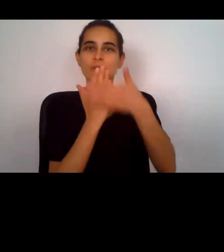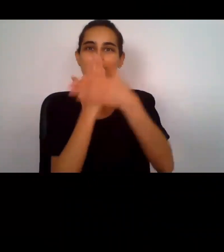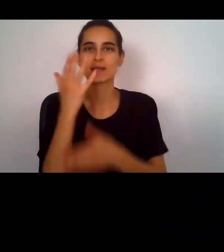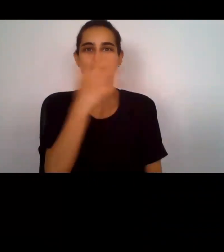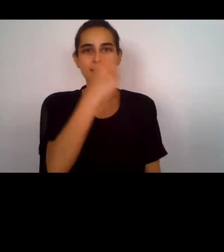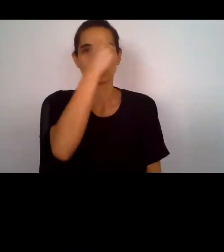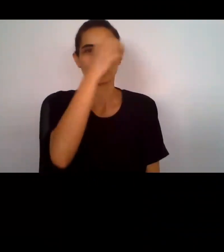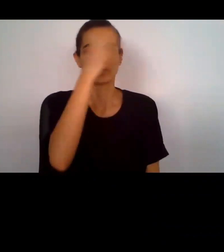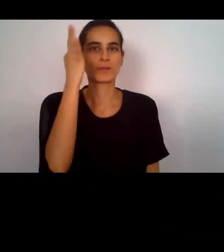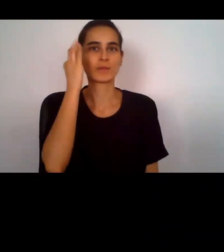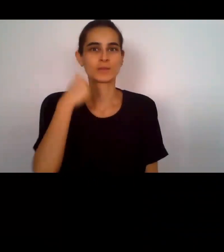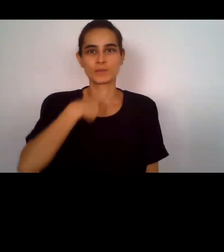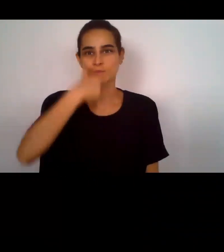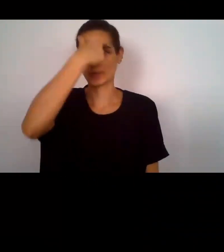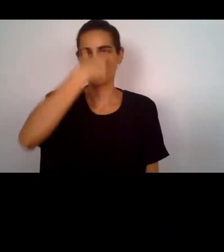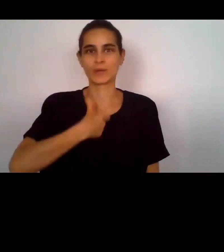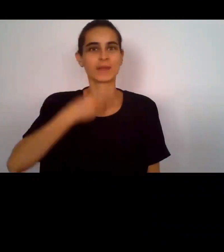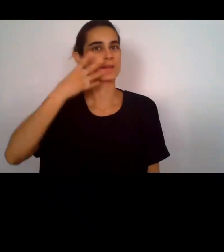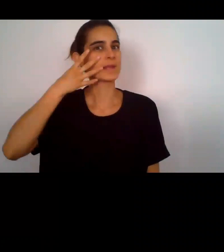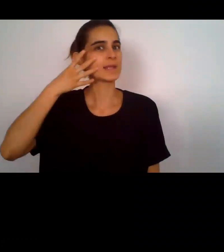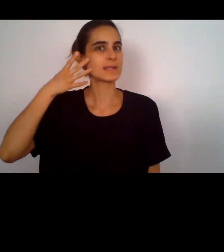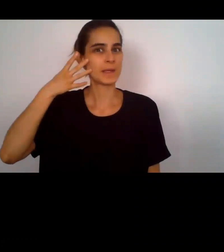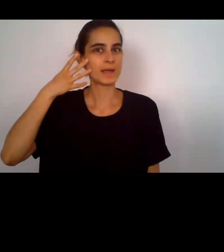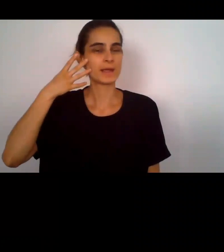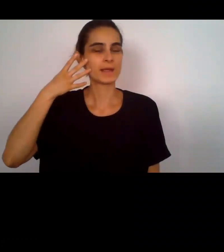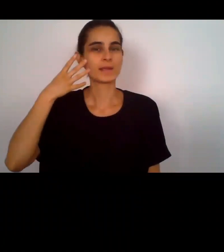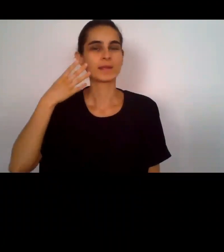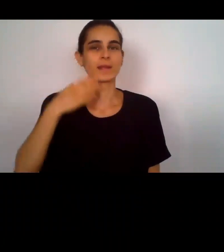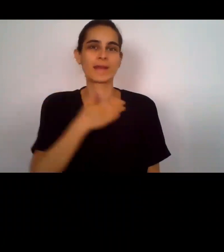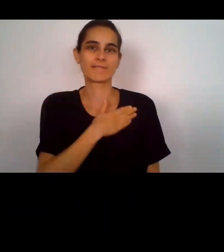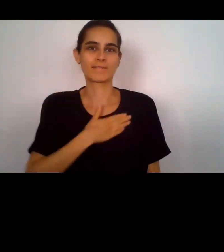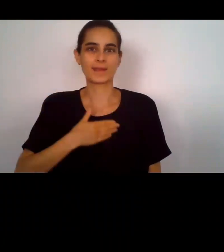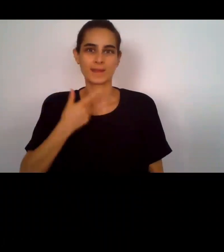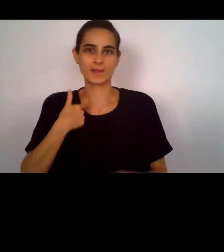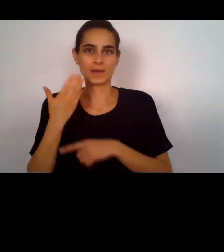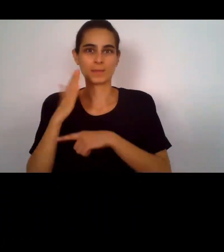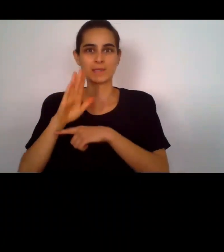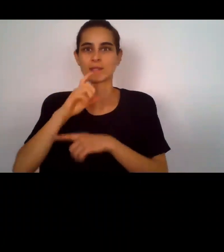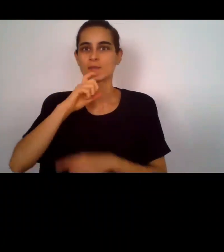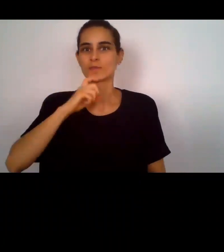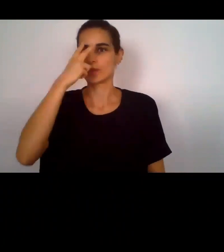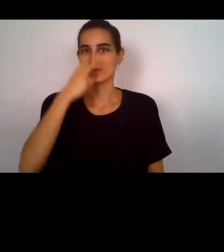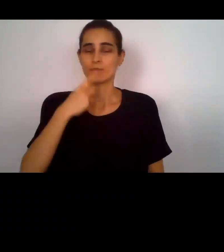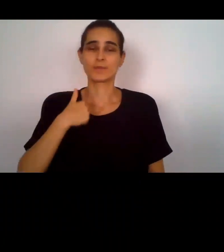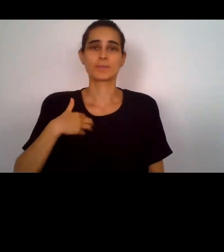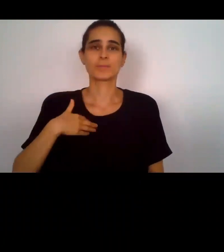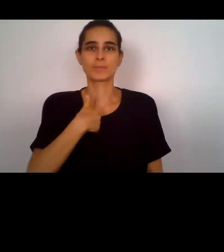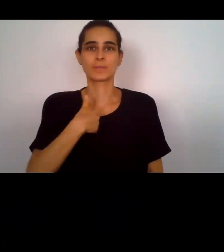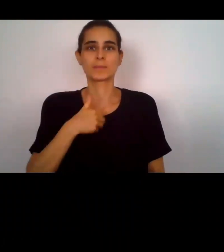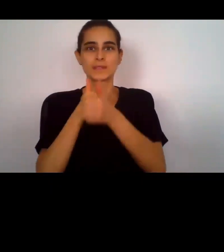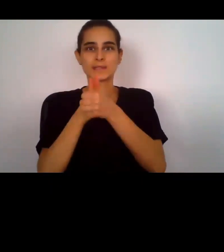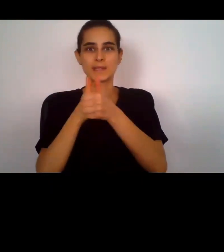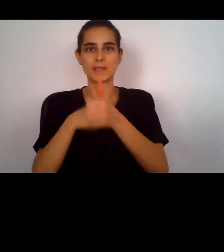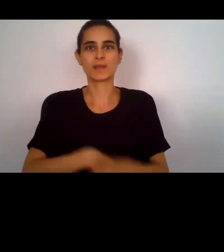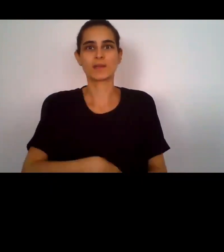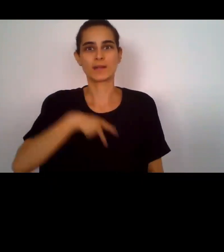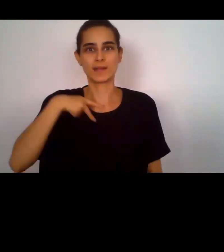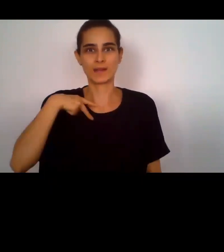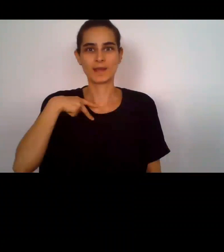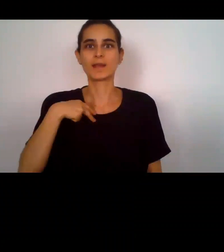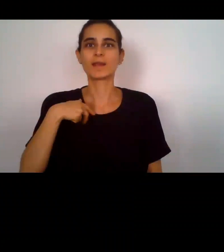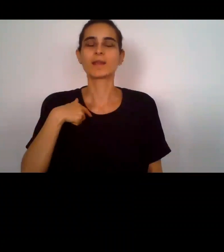Teresa Palayí y quería, en nombre de la Fundación 11, como secretaria general, daros la bienvenida